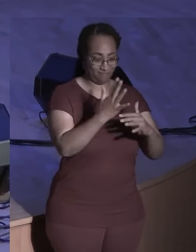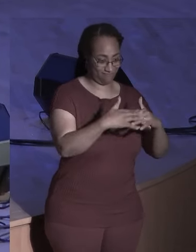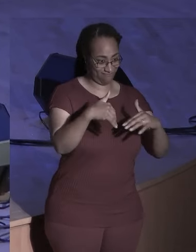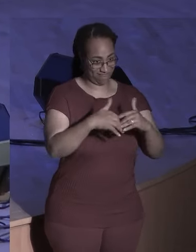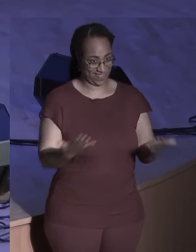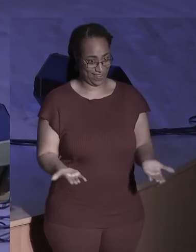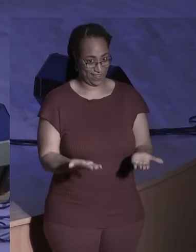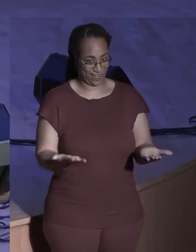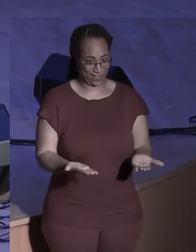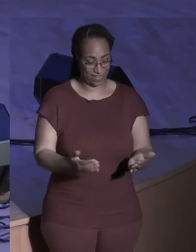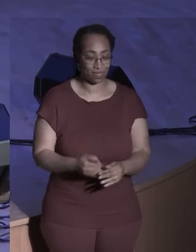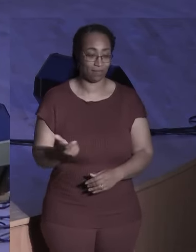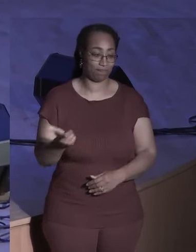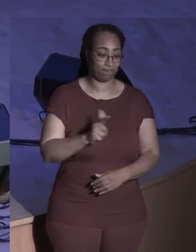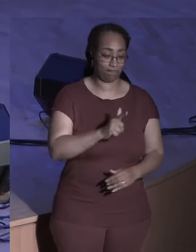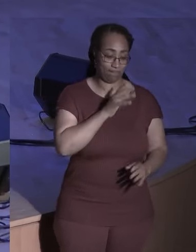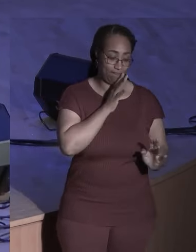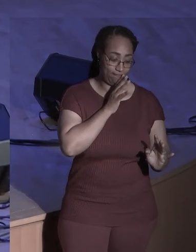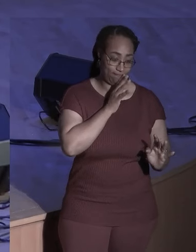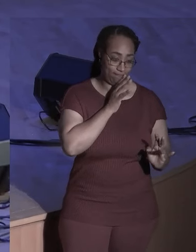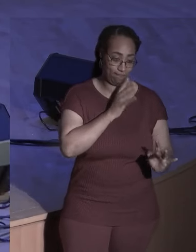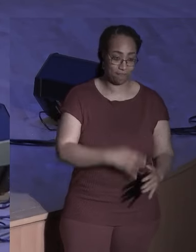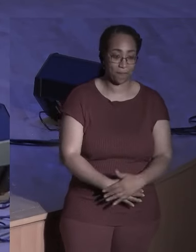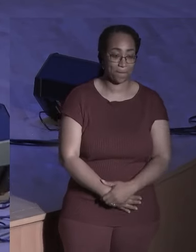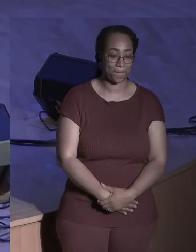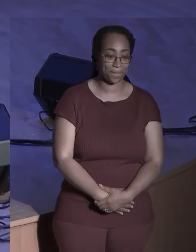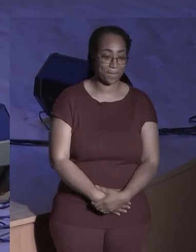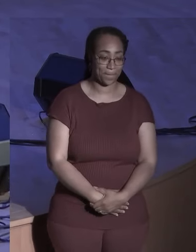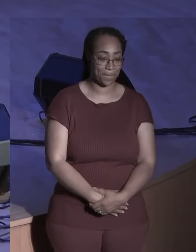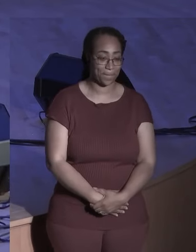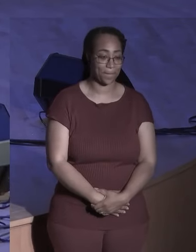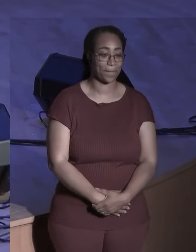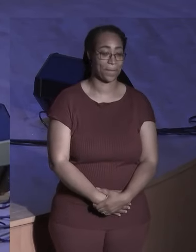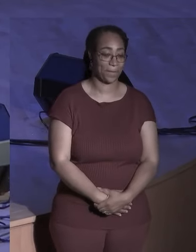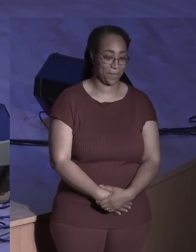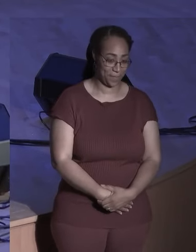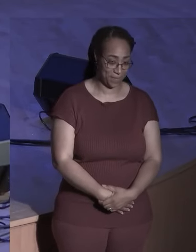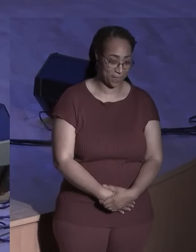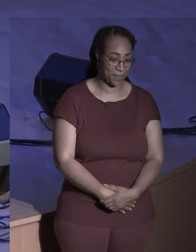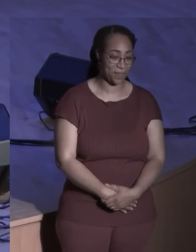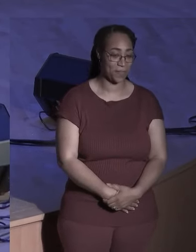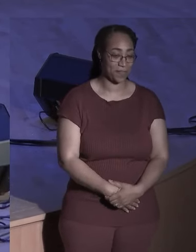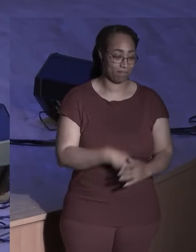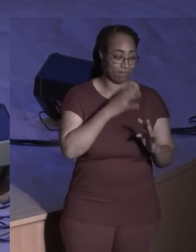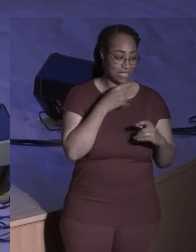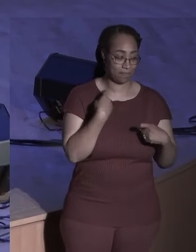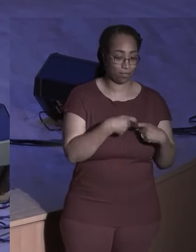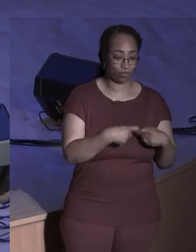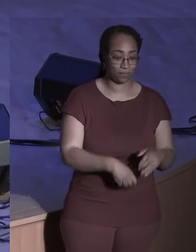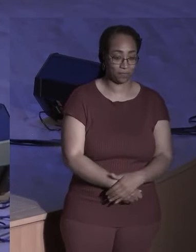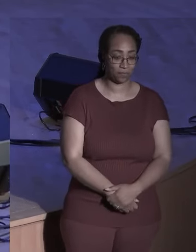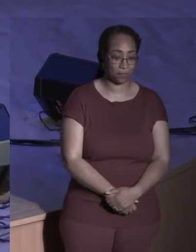Es una canción de amor, es una canción de emancipación, porque nuestra voz es nacimiento de